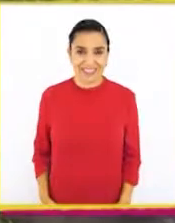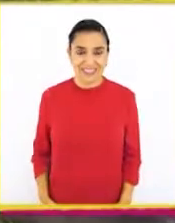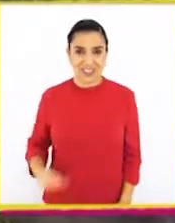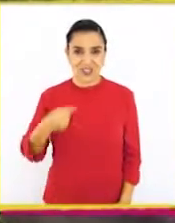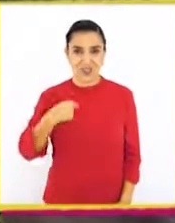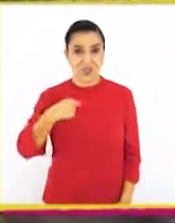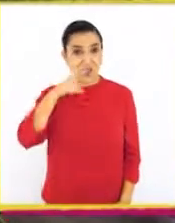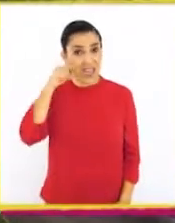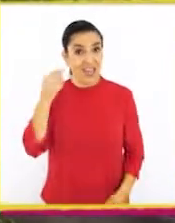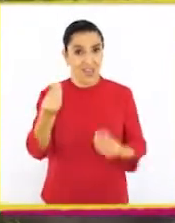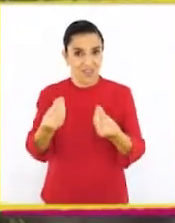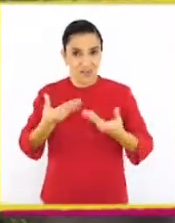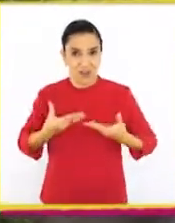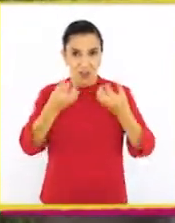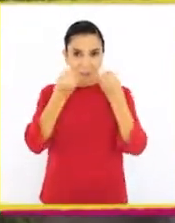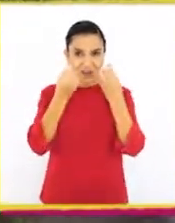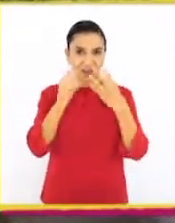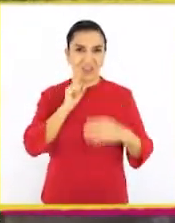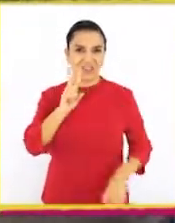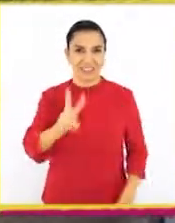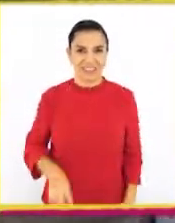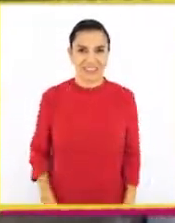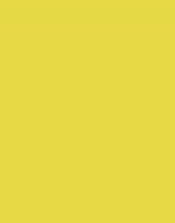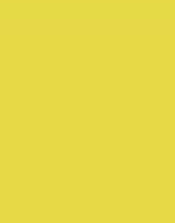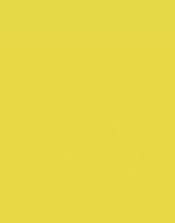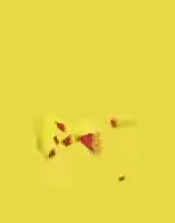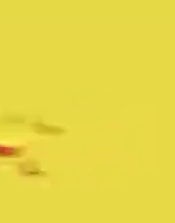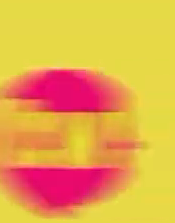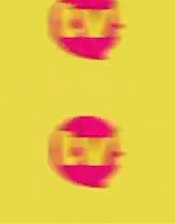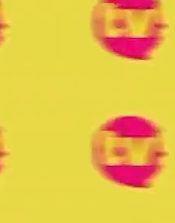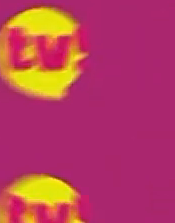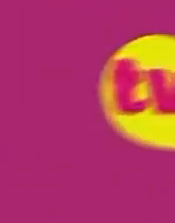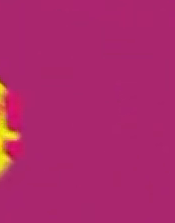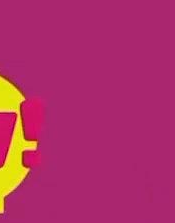eso. Soy Aref. ¡Bienvenidos a Aprendo TV!